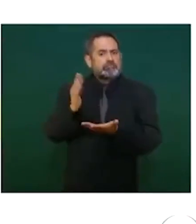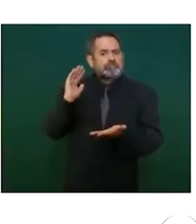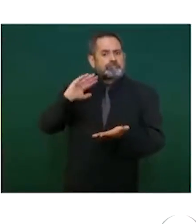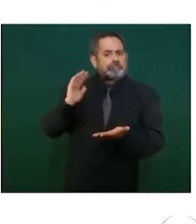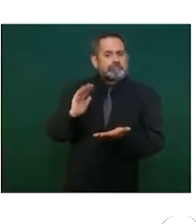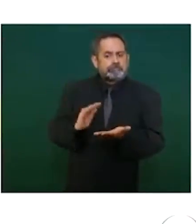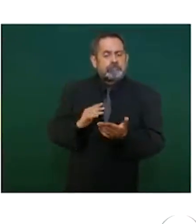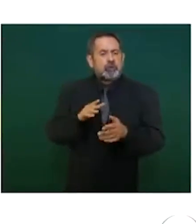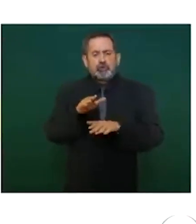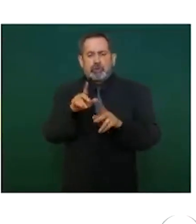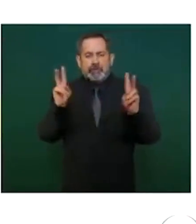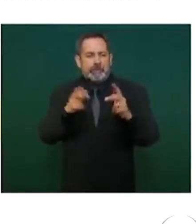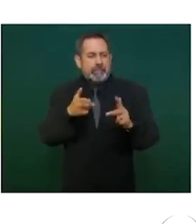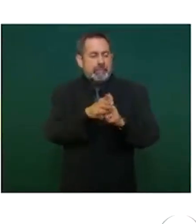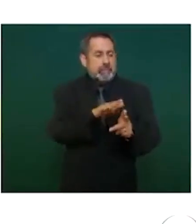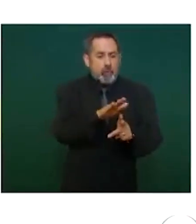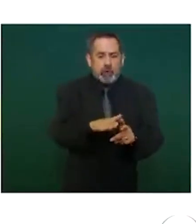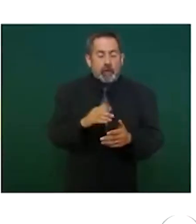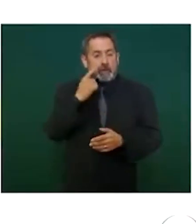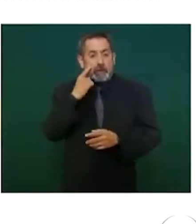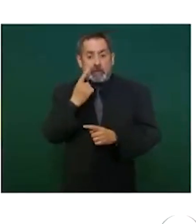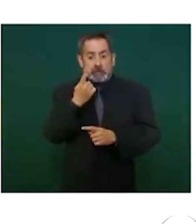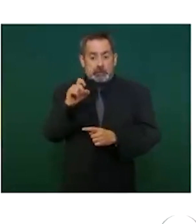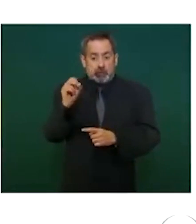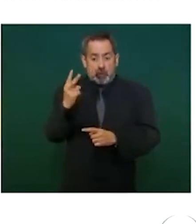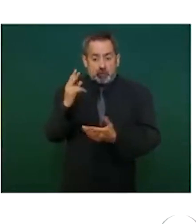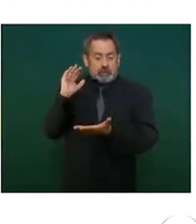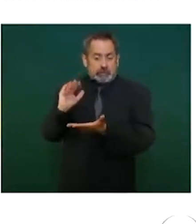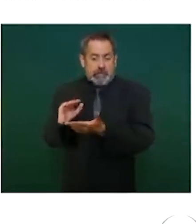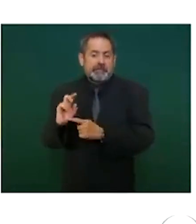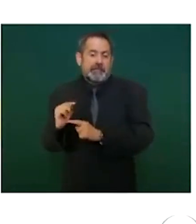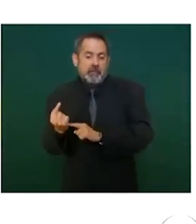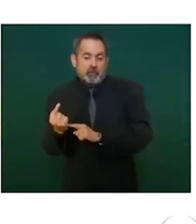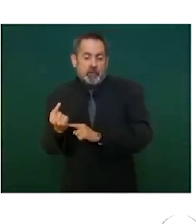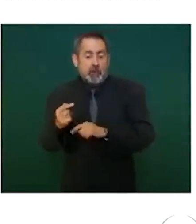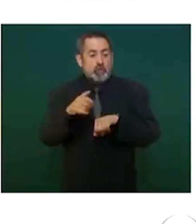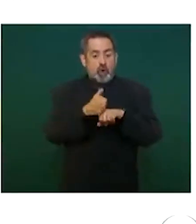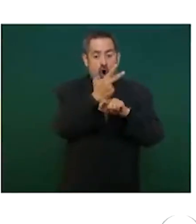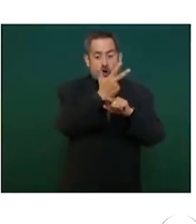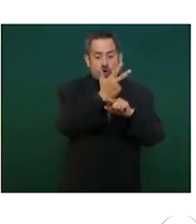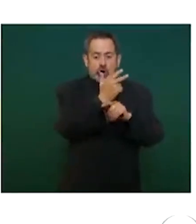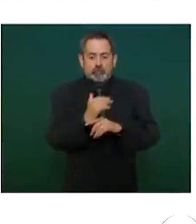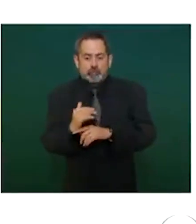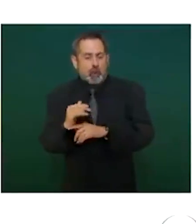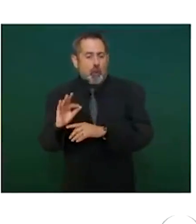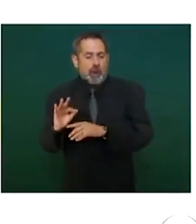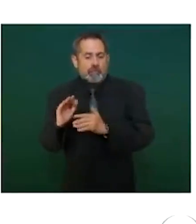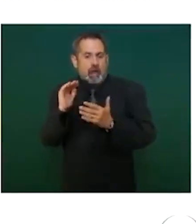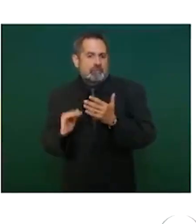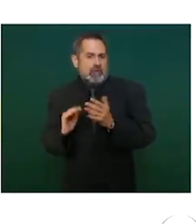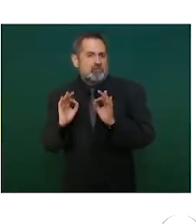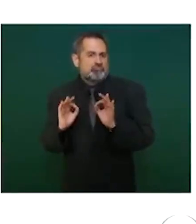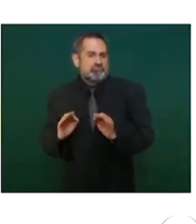incidencia delictiva en homicidios de 102 a 31, pasó del lugar 8 al lugar 40. En